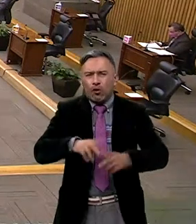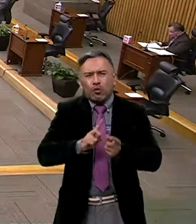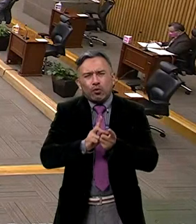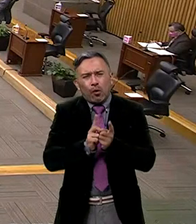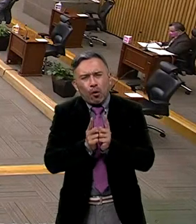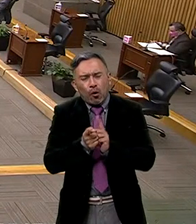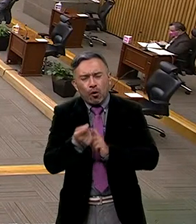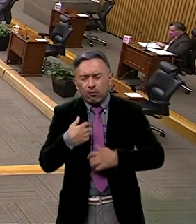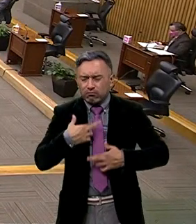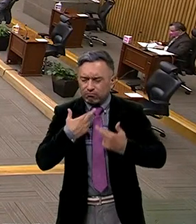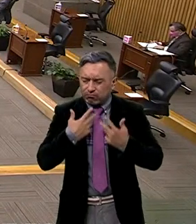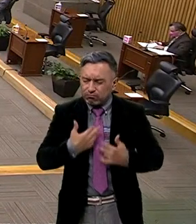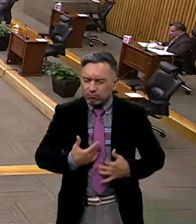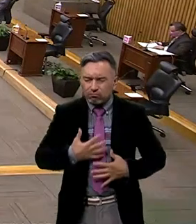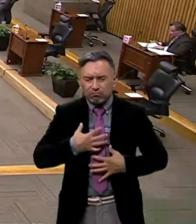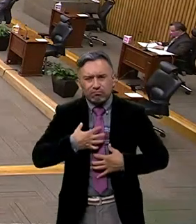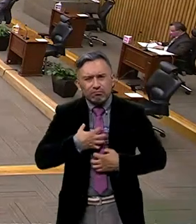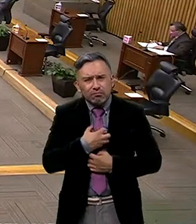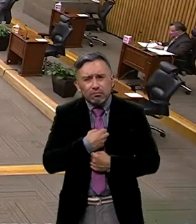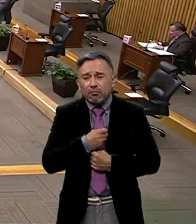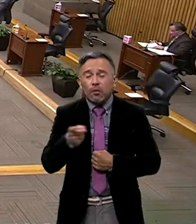se cargan a cuestas paros